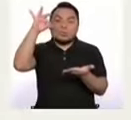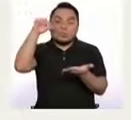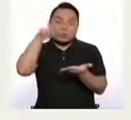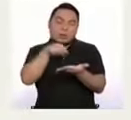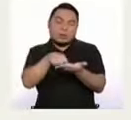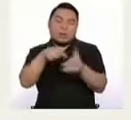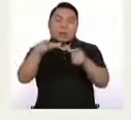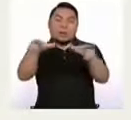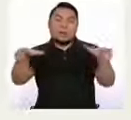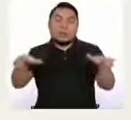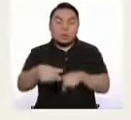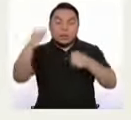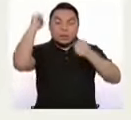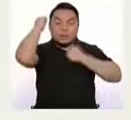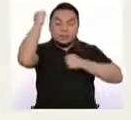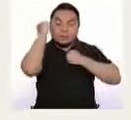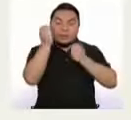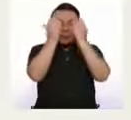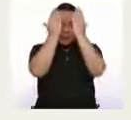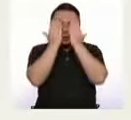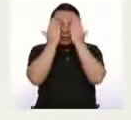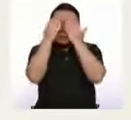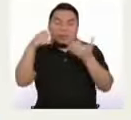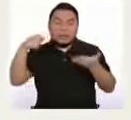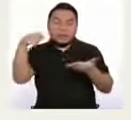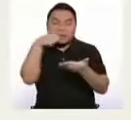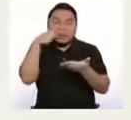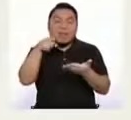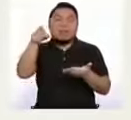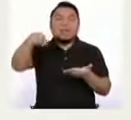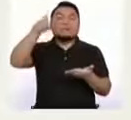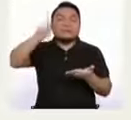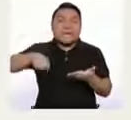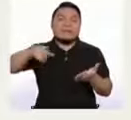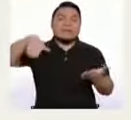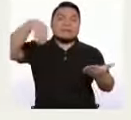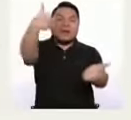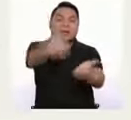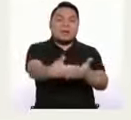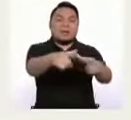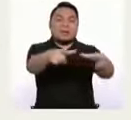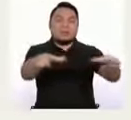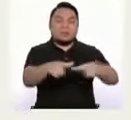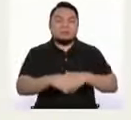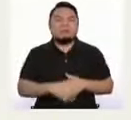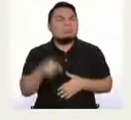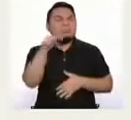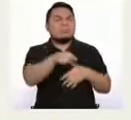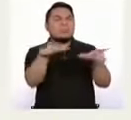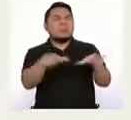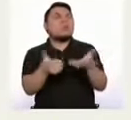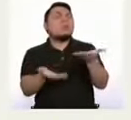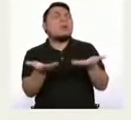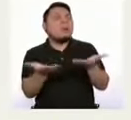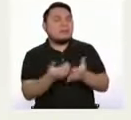donde te bañas y lavas la cara y dientes, debes llegar. ¿Qué lugar podría ser?